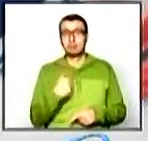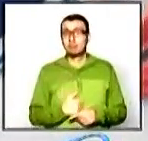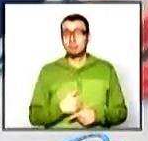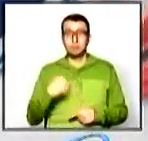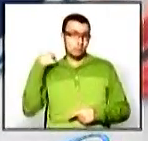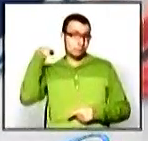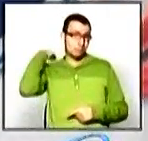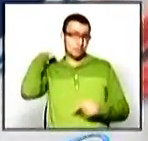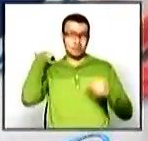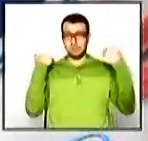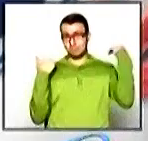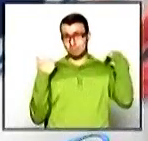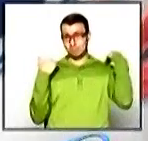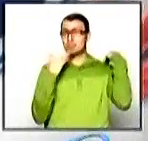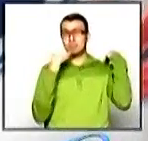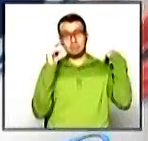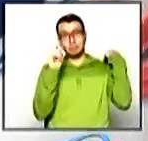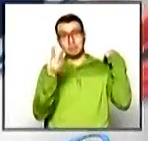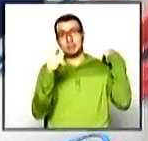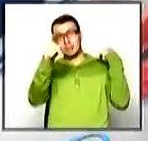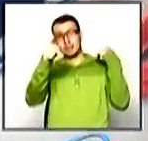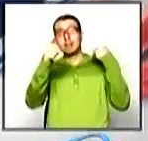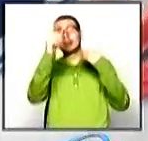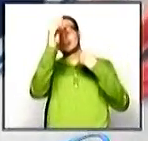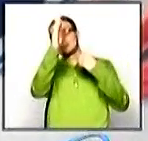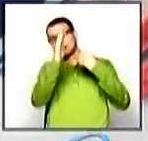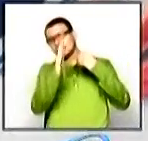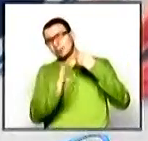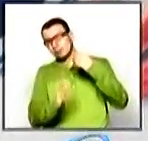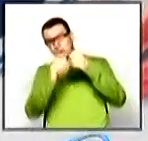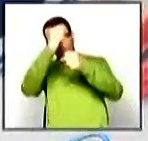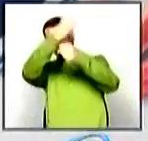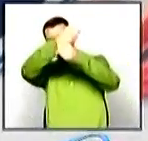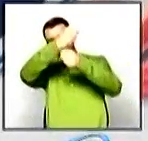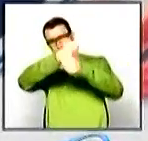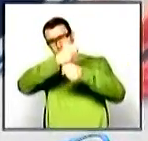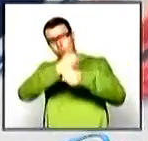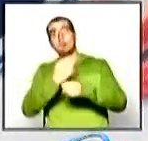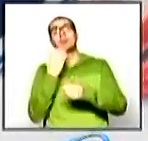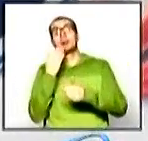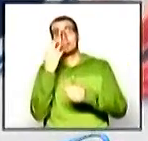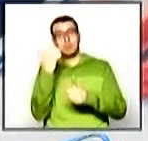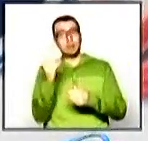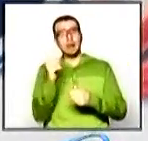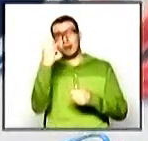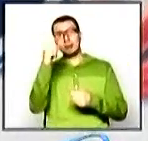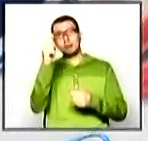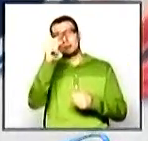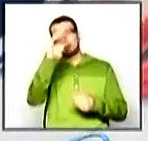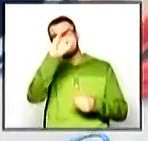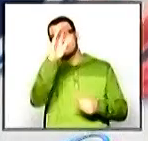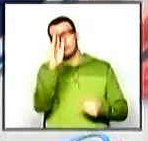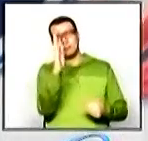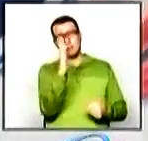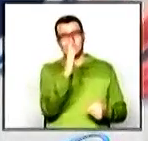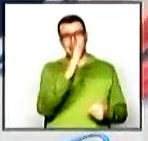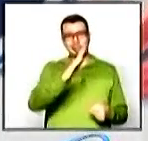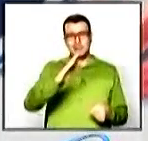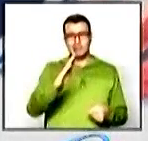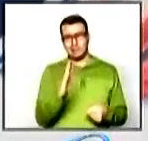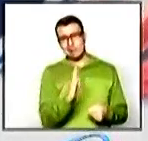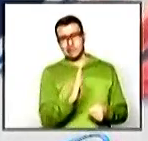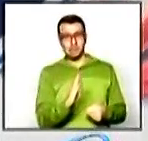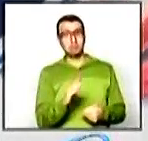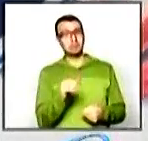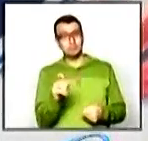línea recta de la columna. Con muchos pacientes, cuando hay una escoliosis a nivel lumbal, entonces podemos ver una pequeña curvatura